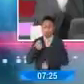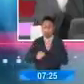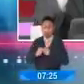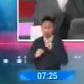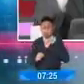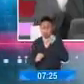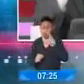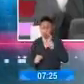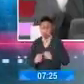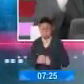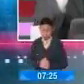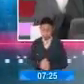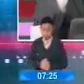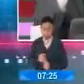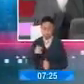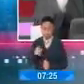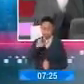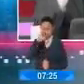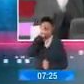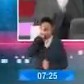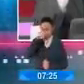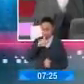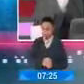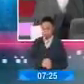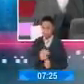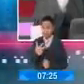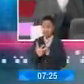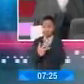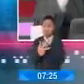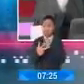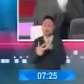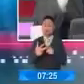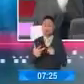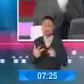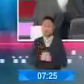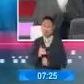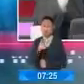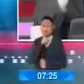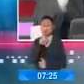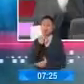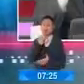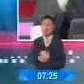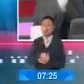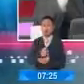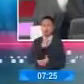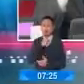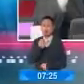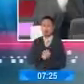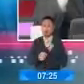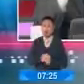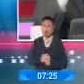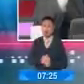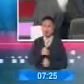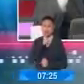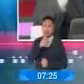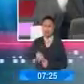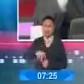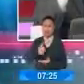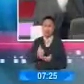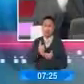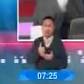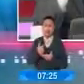un sobreprecio, ahí hay al menos tres cosas que investigar: quién compró, quién vendió y quién se